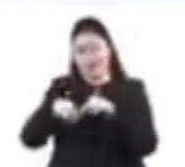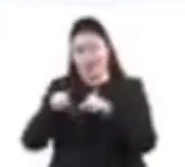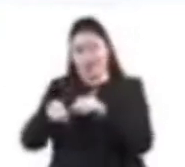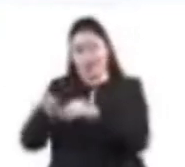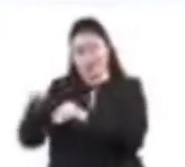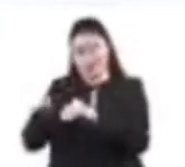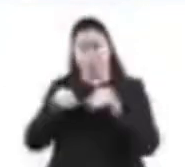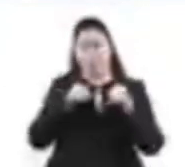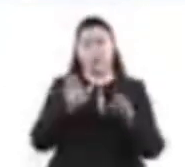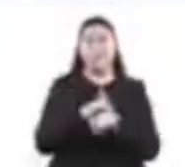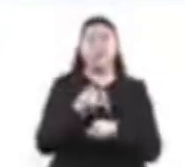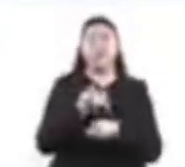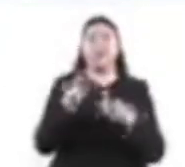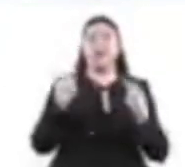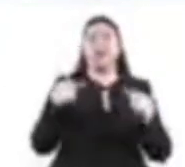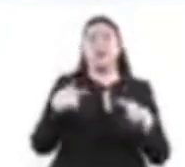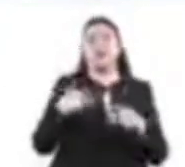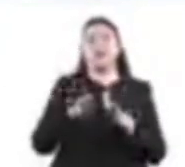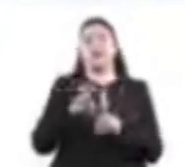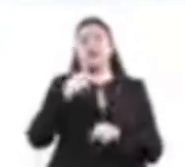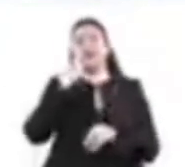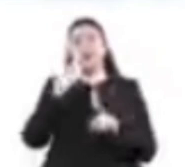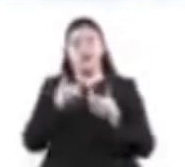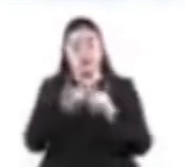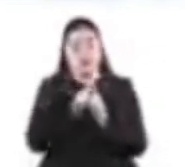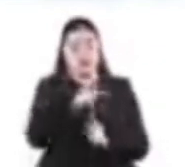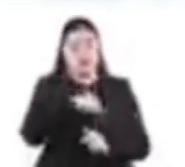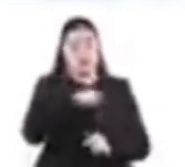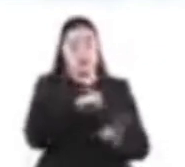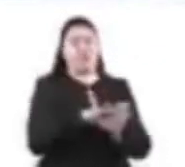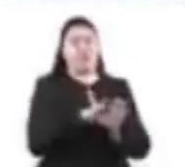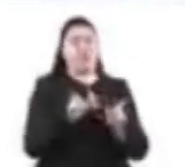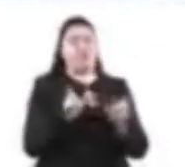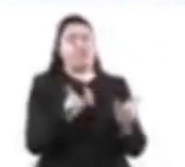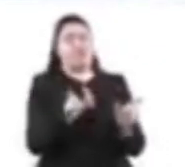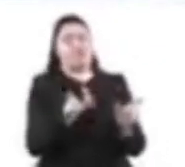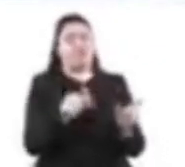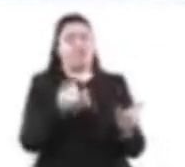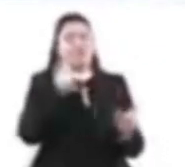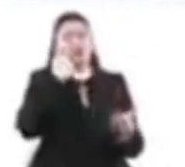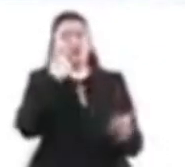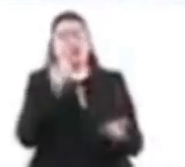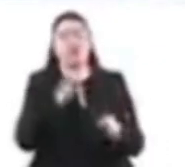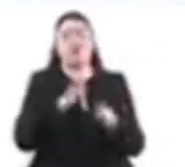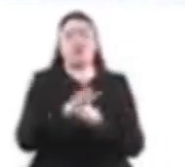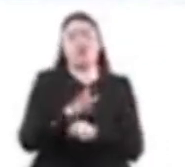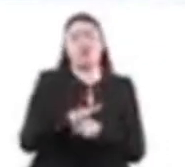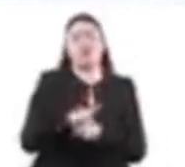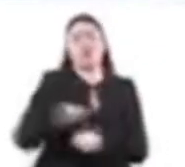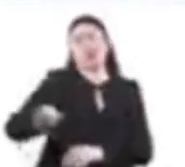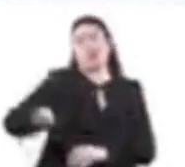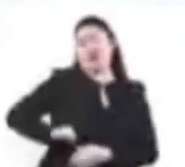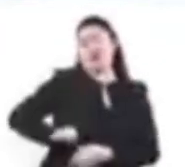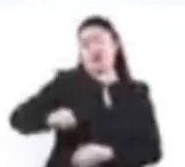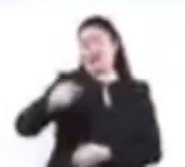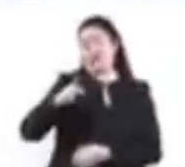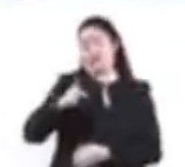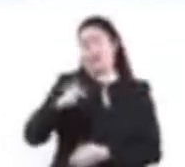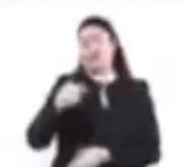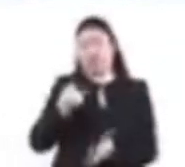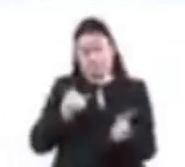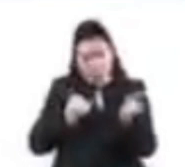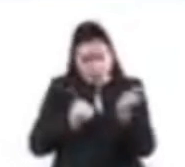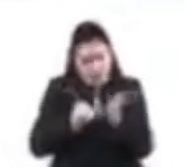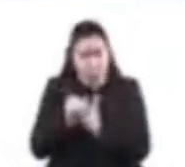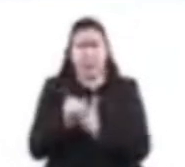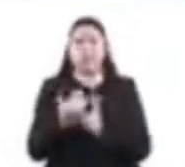la ciudadanía sea rehén de un grupo que está buscando sus propios intereses. Entonces se tomó la decisión, se